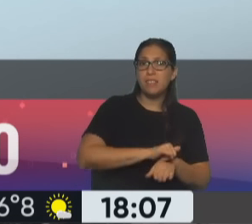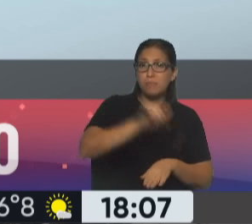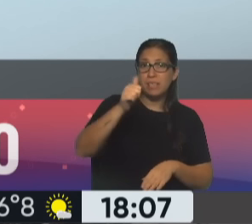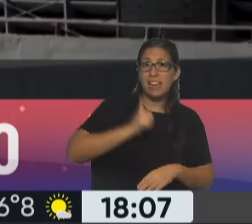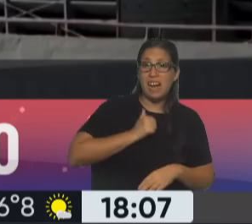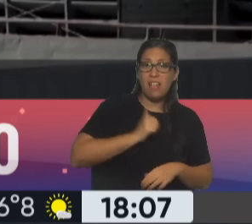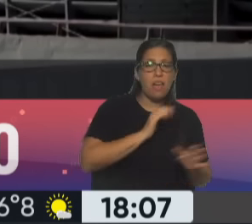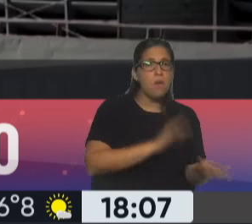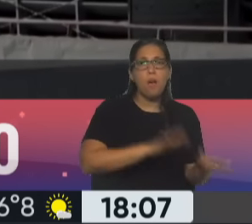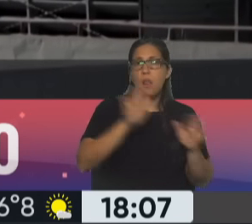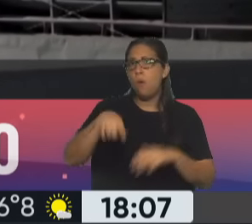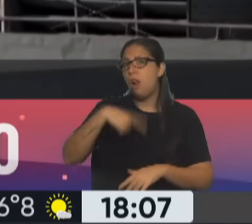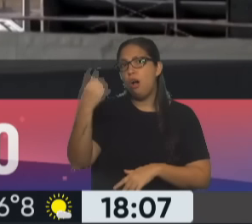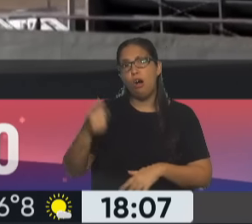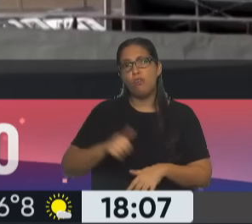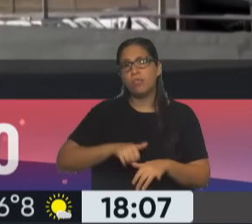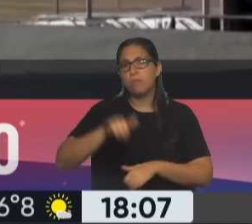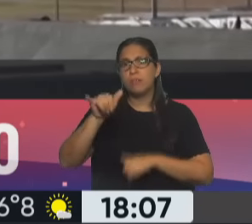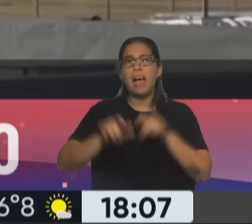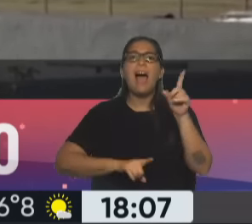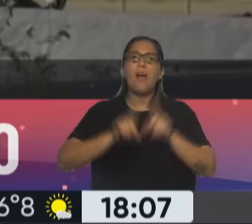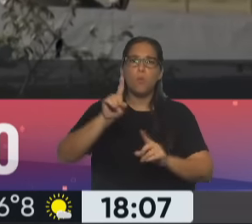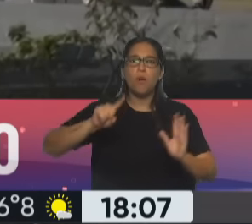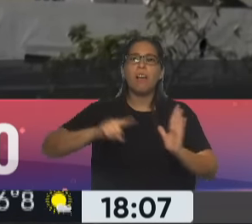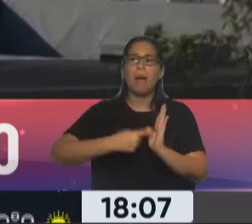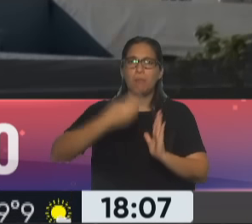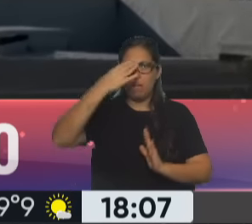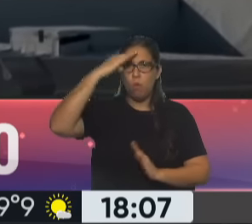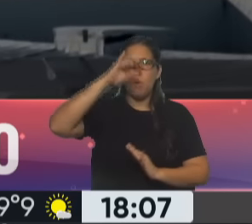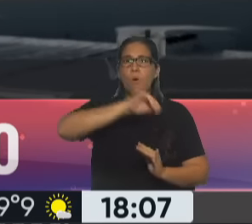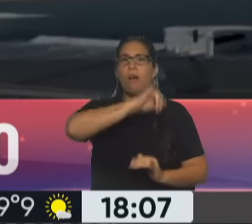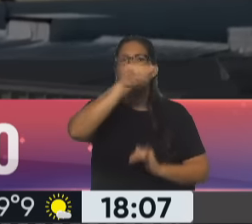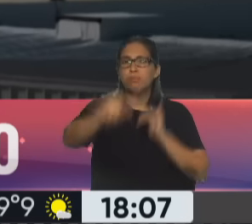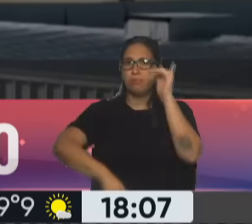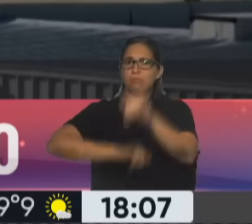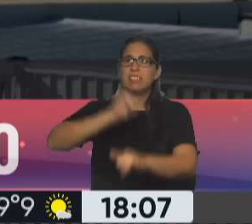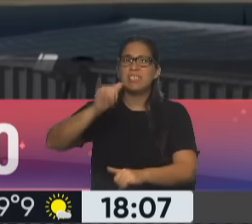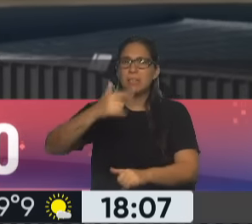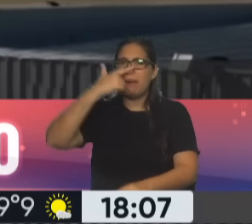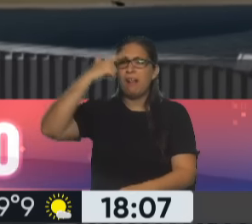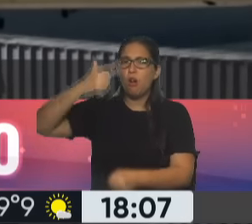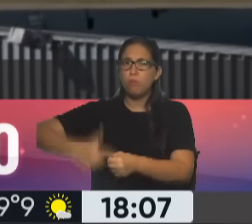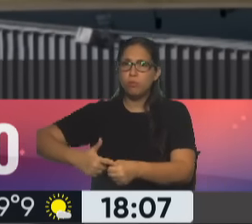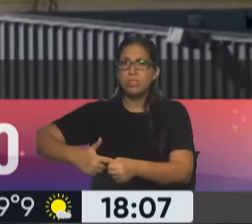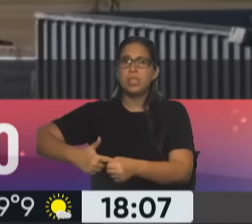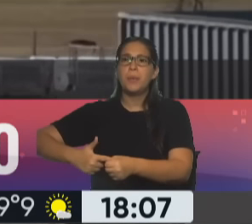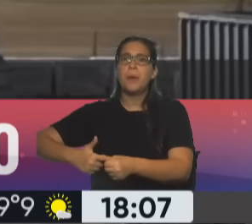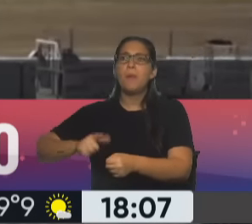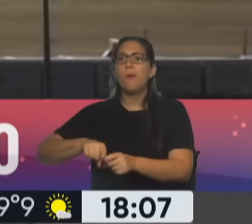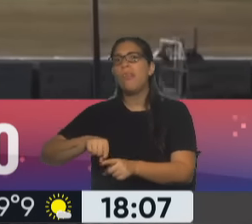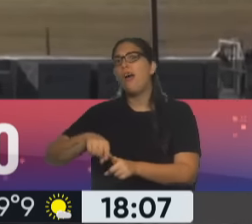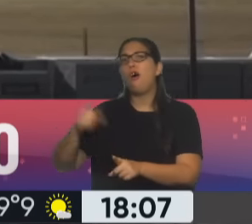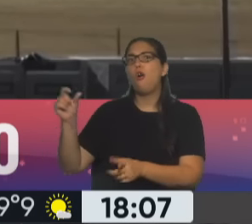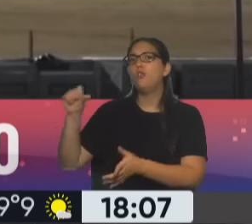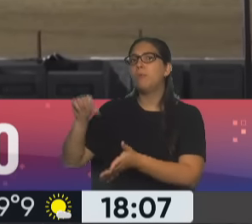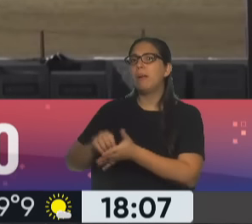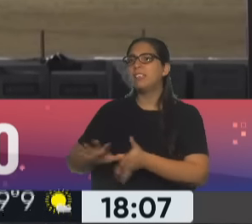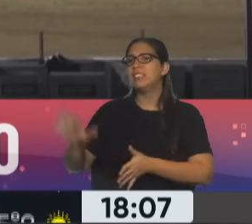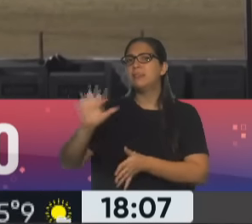aerolíneas y algunas mantienen sus vuelos a La Habana con la prevención de tener el combustible necesario para recargar en otra nación de la